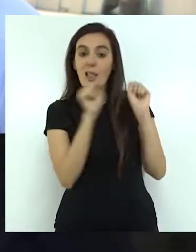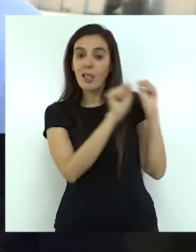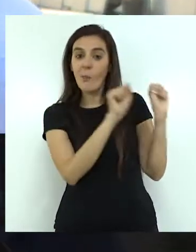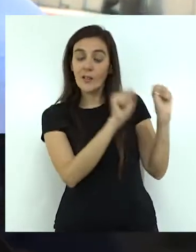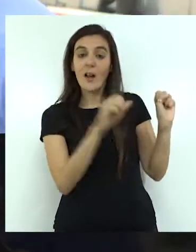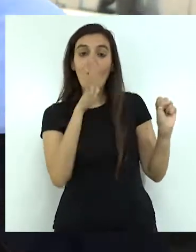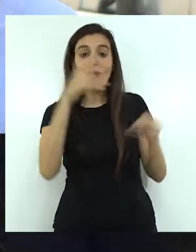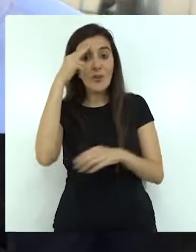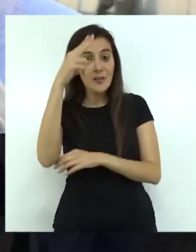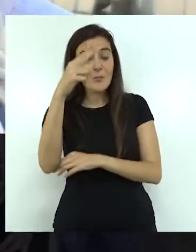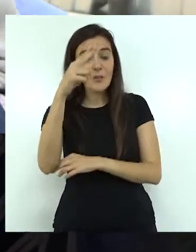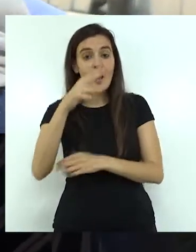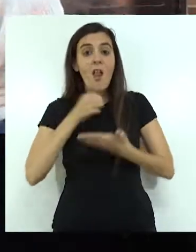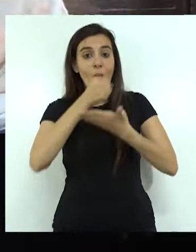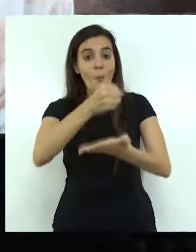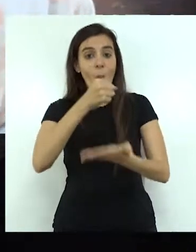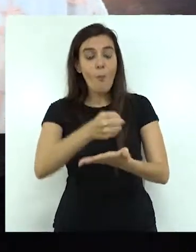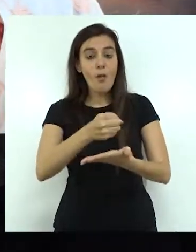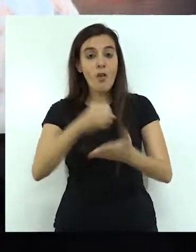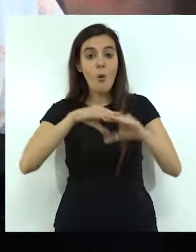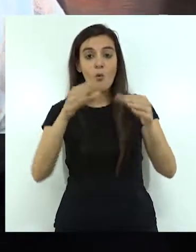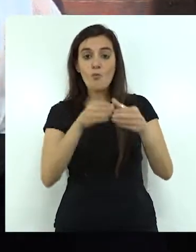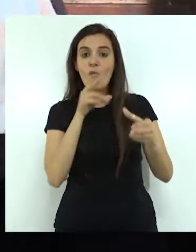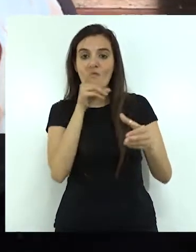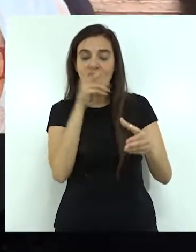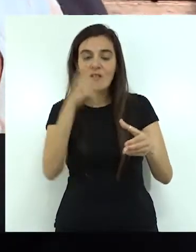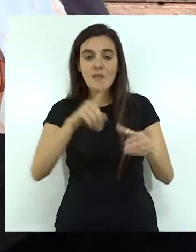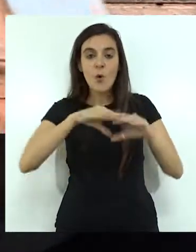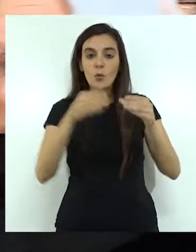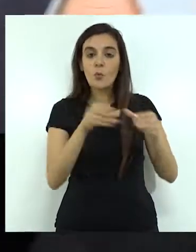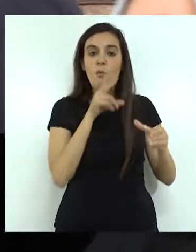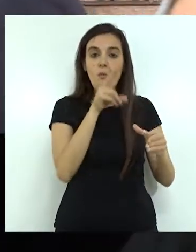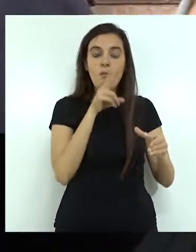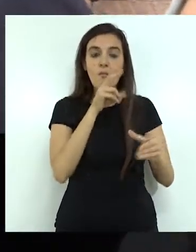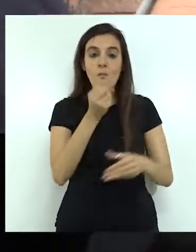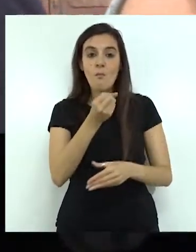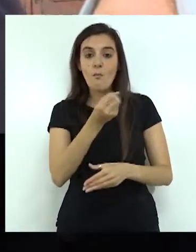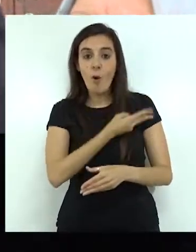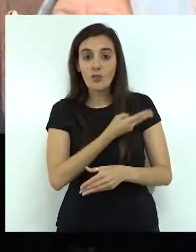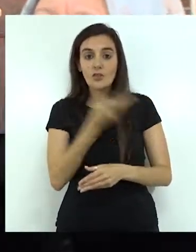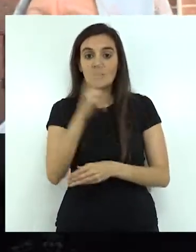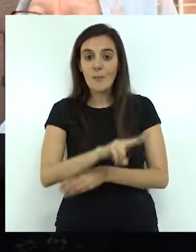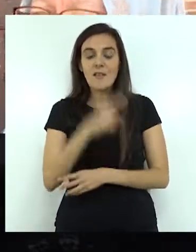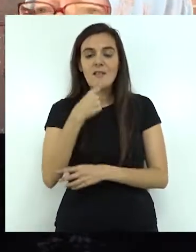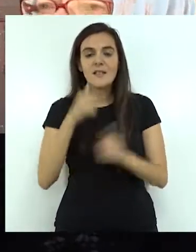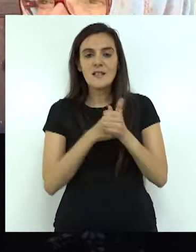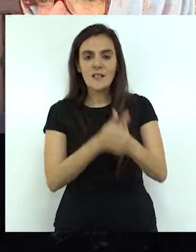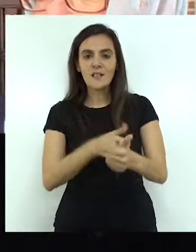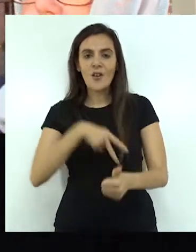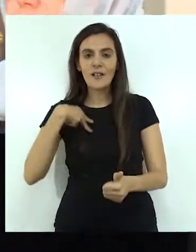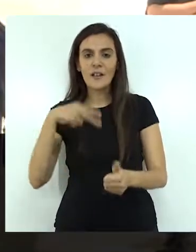respeten la bolsa de empleo en brigadas verdes también ha estado presente box y el secretario general del psoe quien se ha interesado por los incidentes